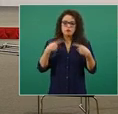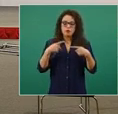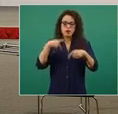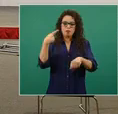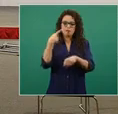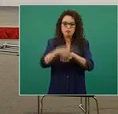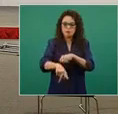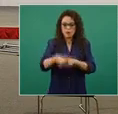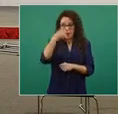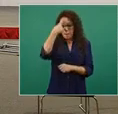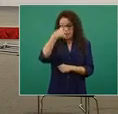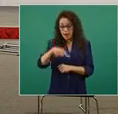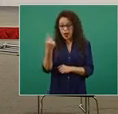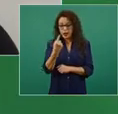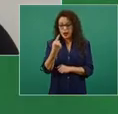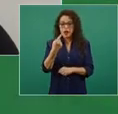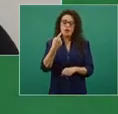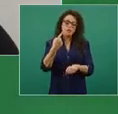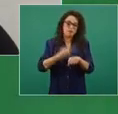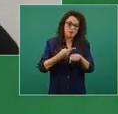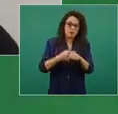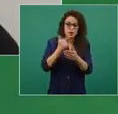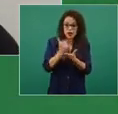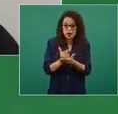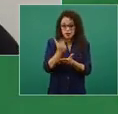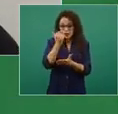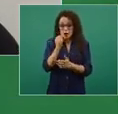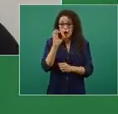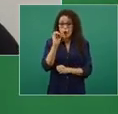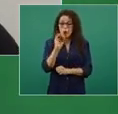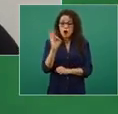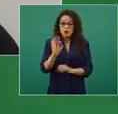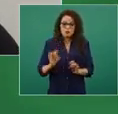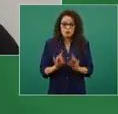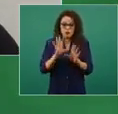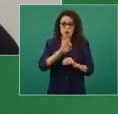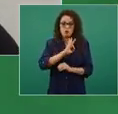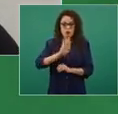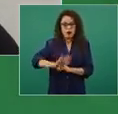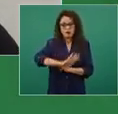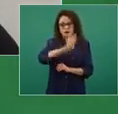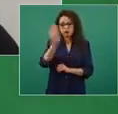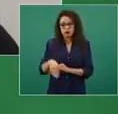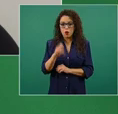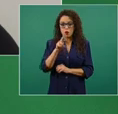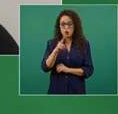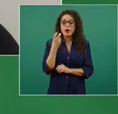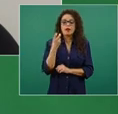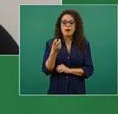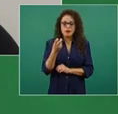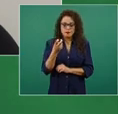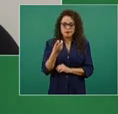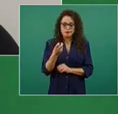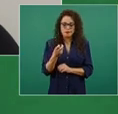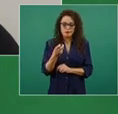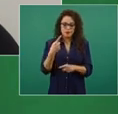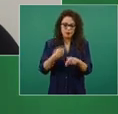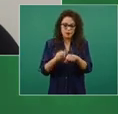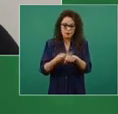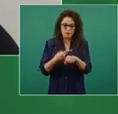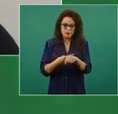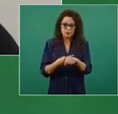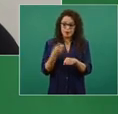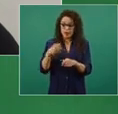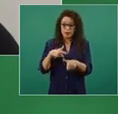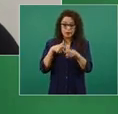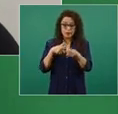riesgo de padecer enfermedad grave o en su momento inclusive fallecer a causa de la misma. Mientras la estrategia se mantenga,